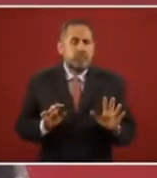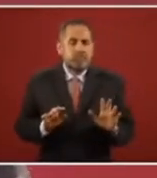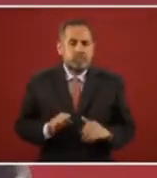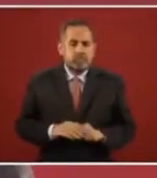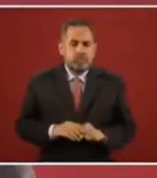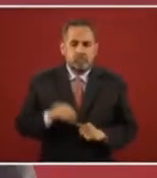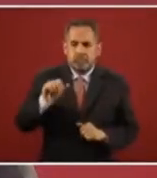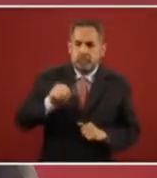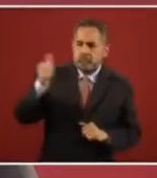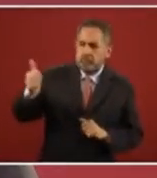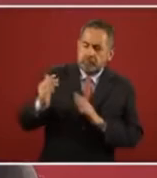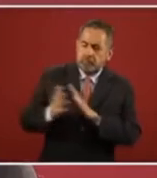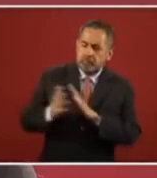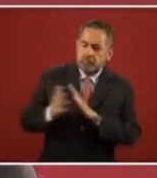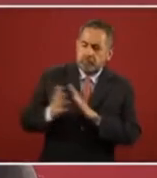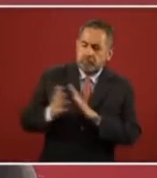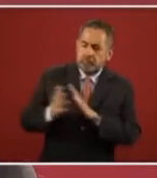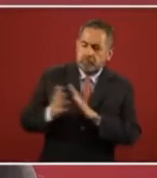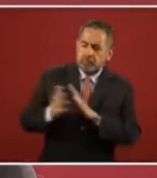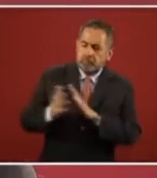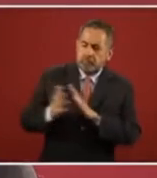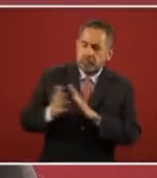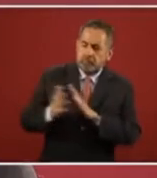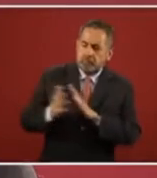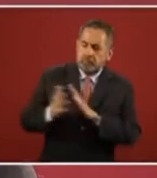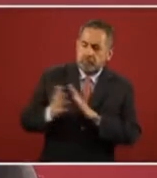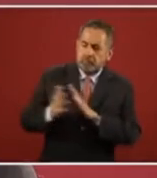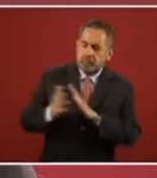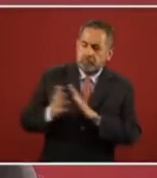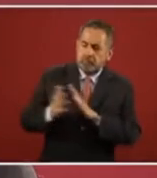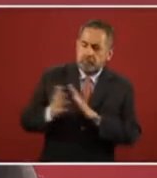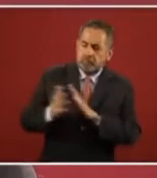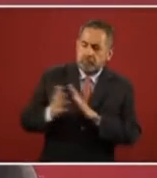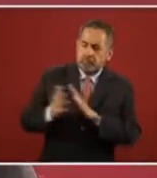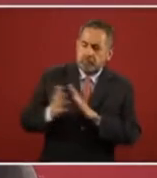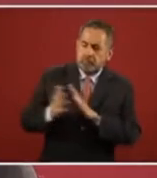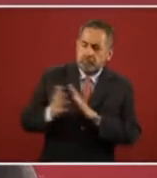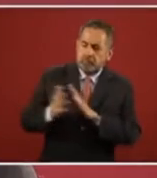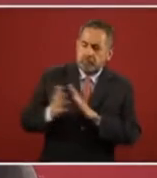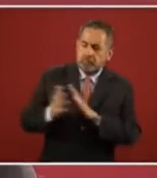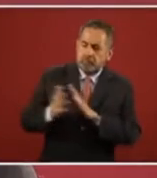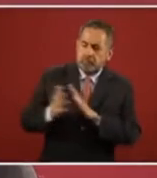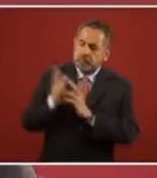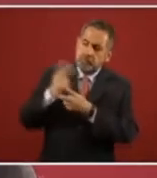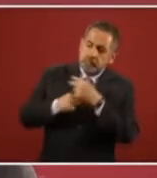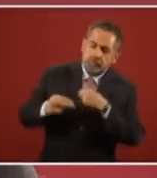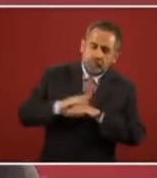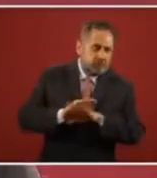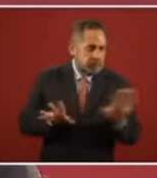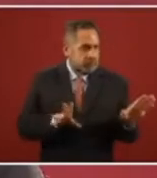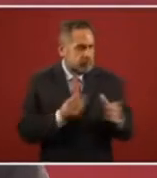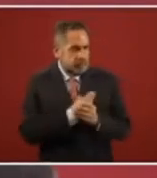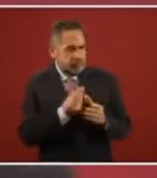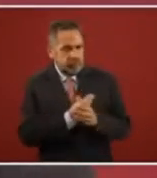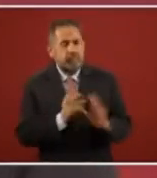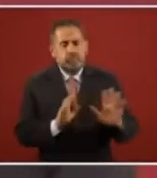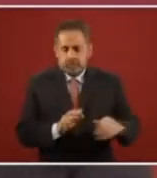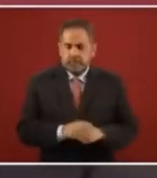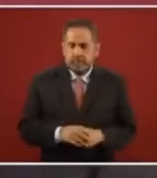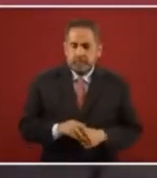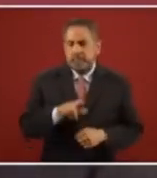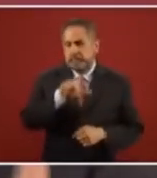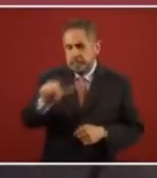otros participantes puedan hacer parte del presente y luego